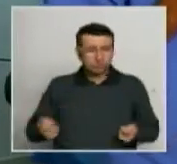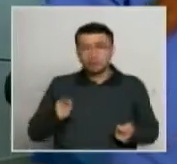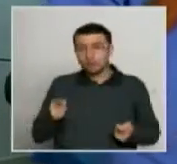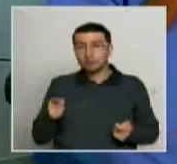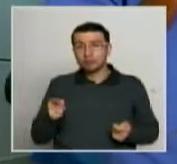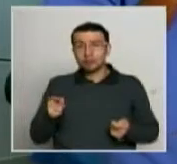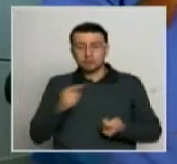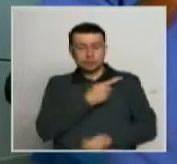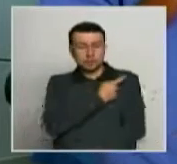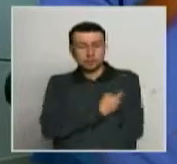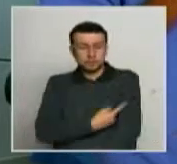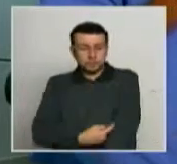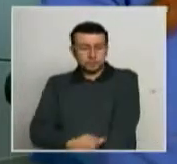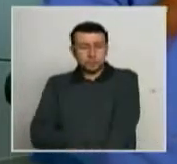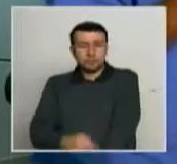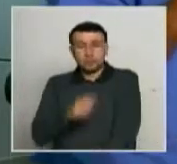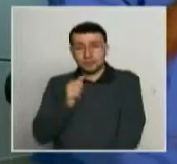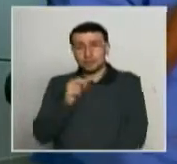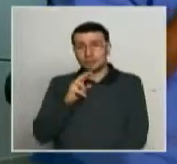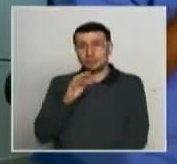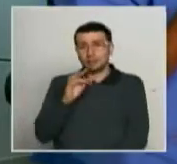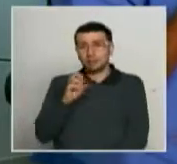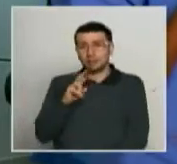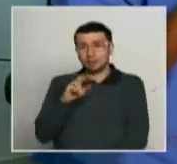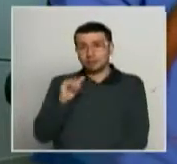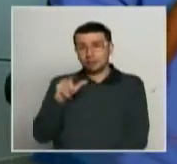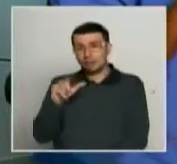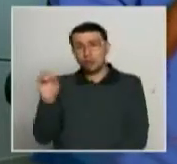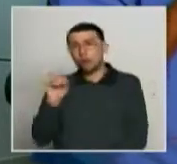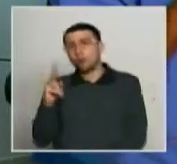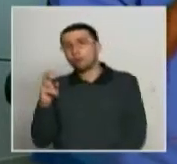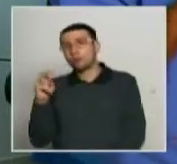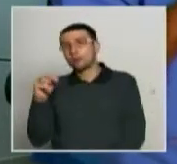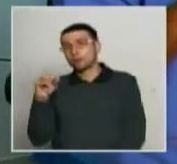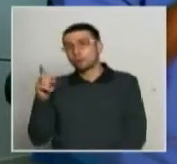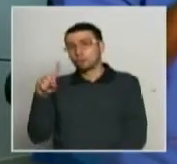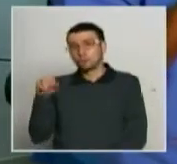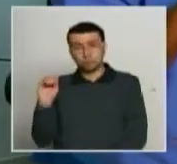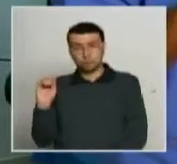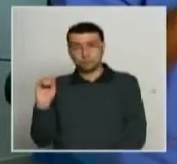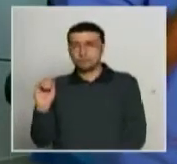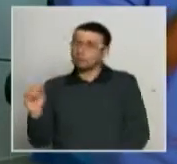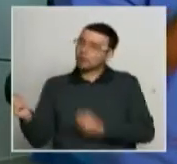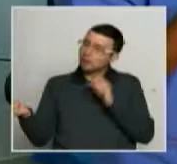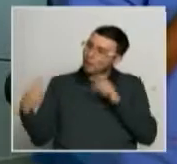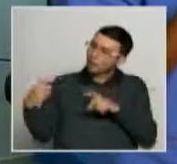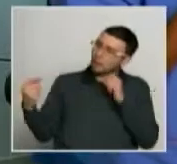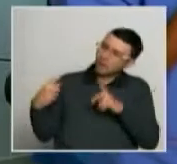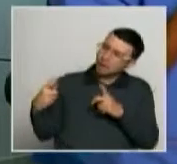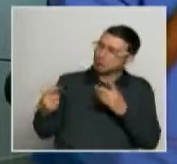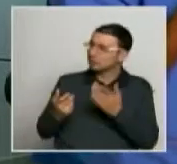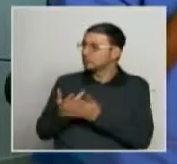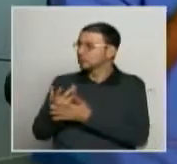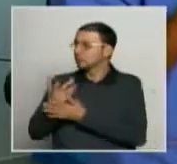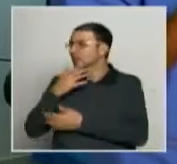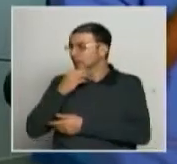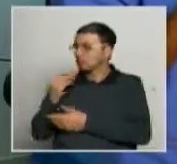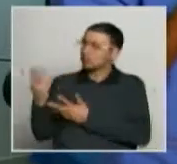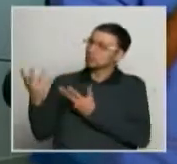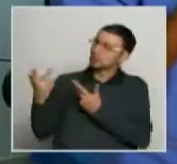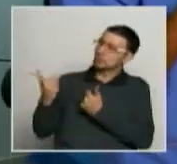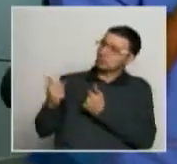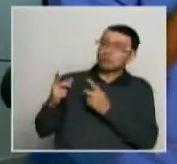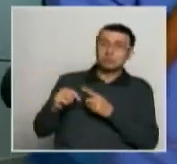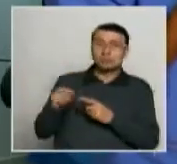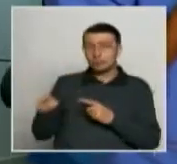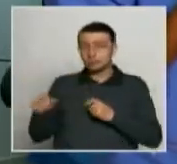hágase un Doppler venoso. De todas maneras, nosotros a través de la anamnesis de la entrevista con el paciente y de un examen que siempre